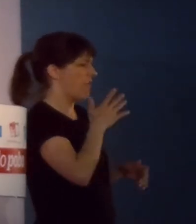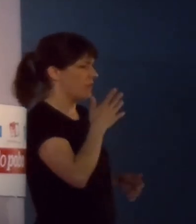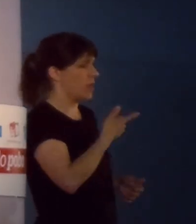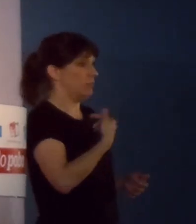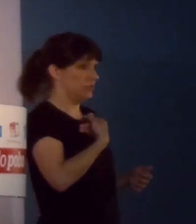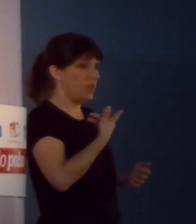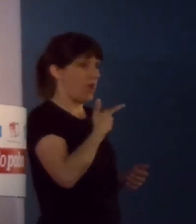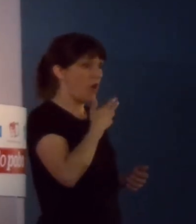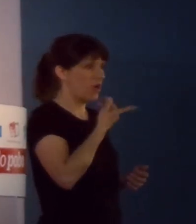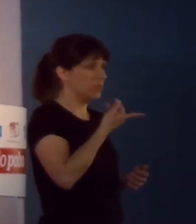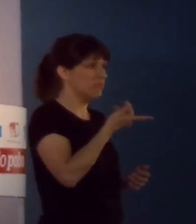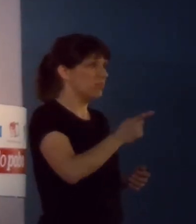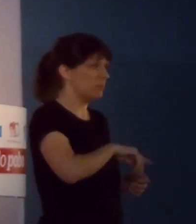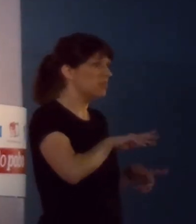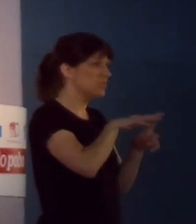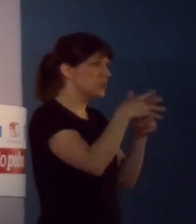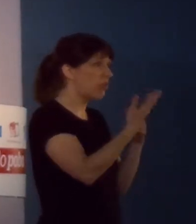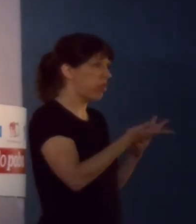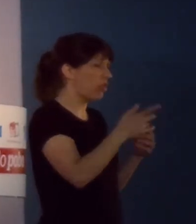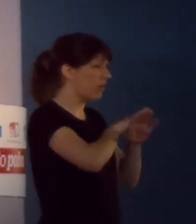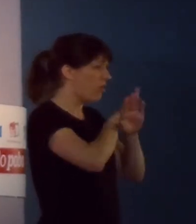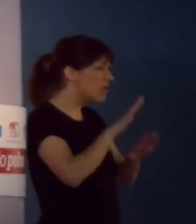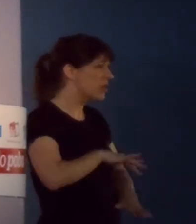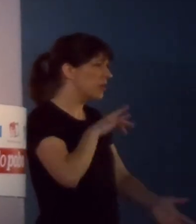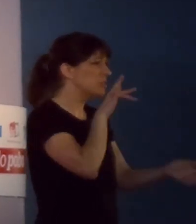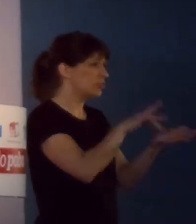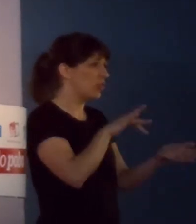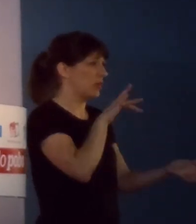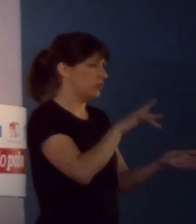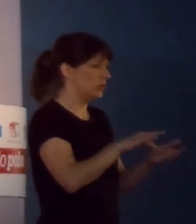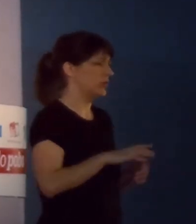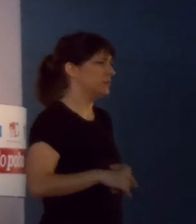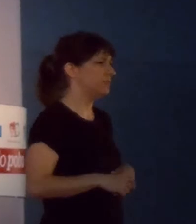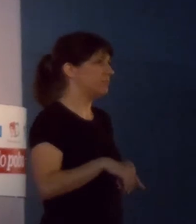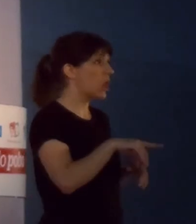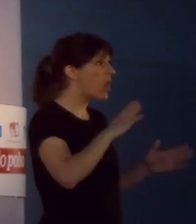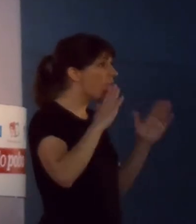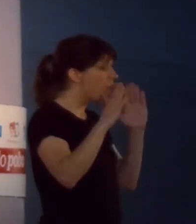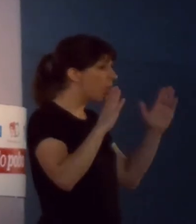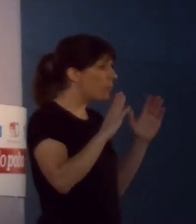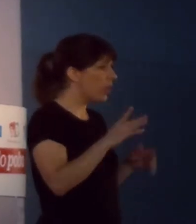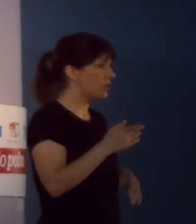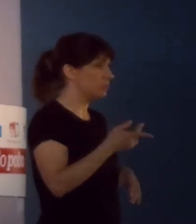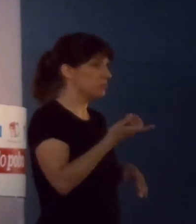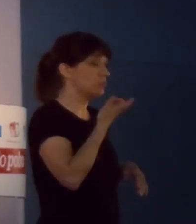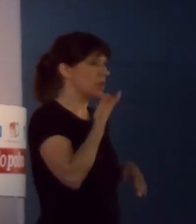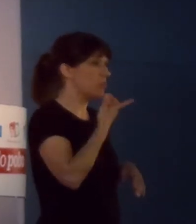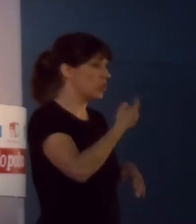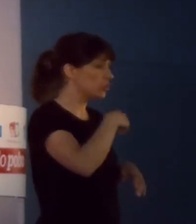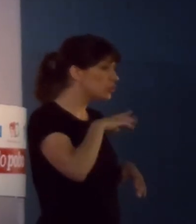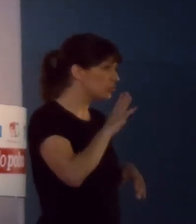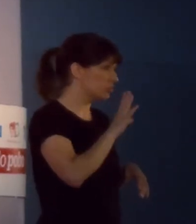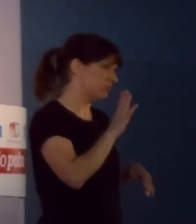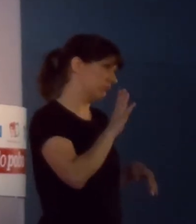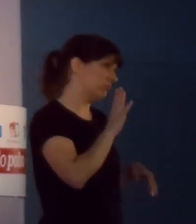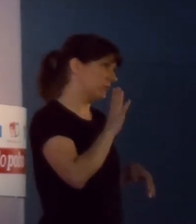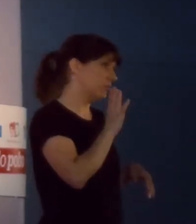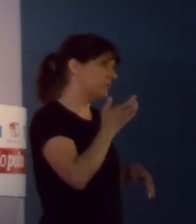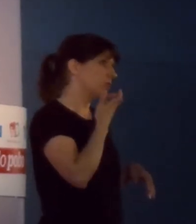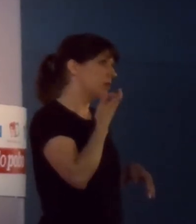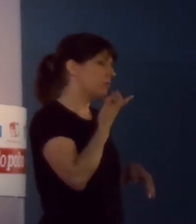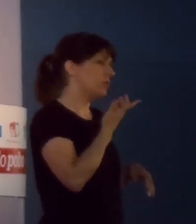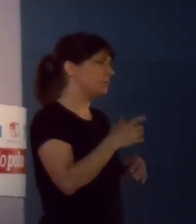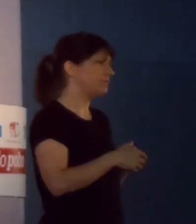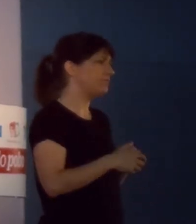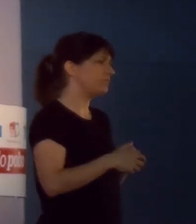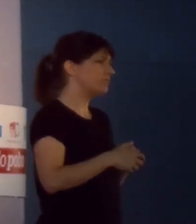catástrofe, se unha traxedia. Pero cando foi o Tratado de Maastricht, nós, conxuntamente, co que actualmente é